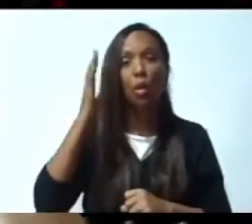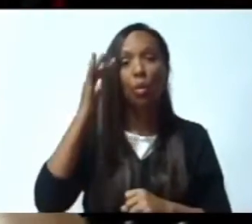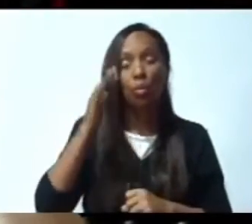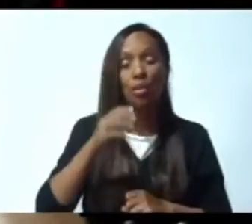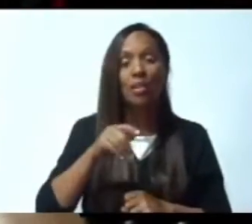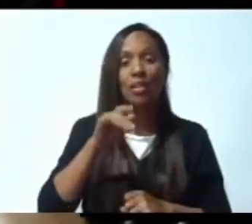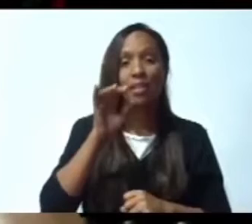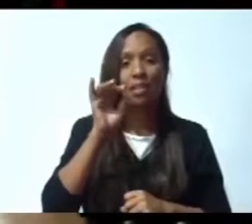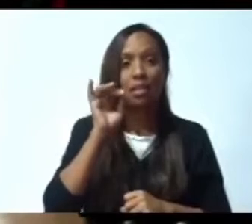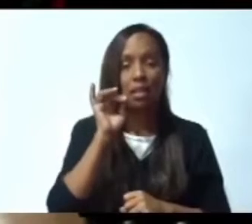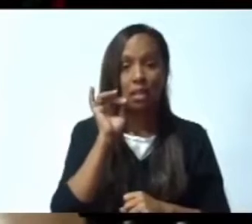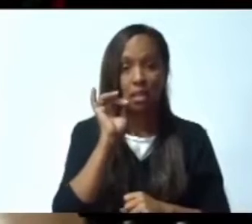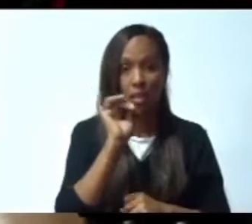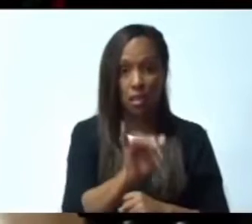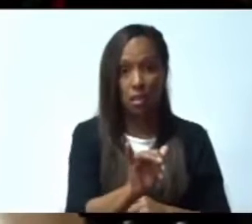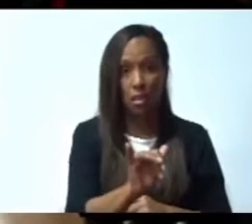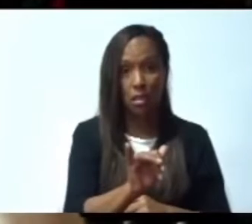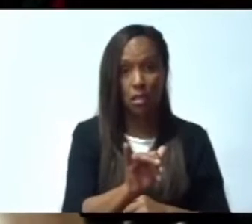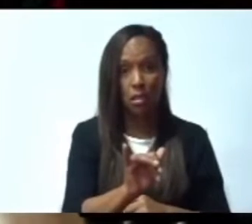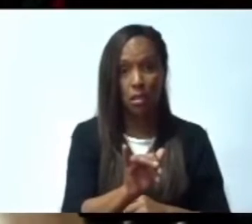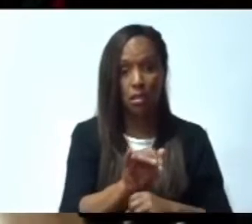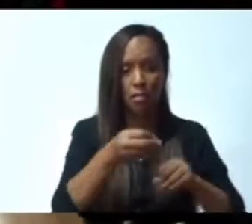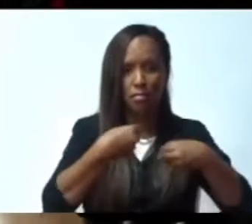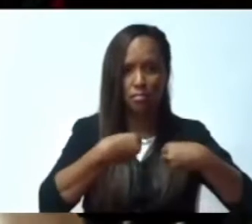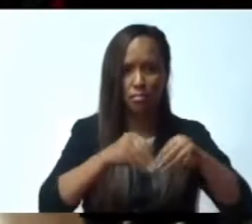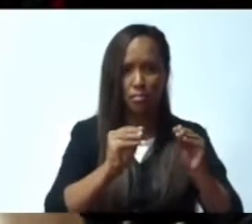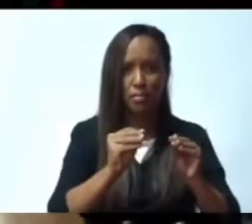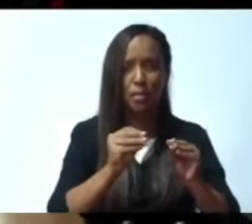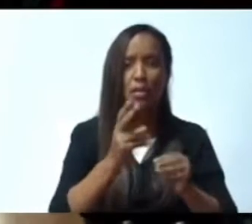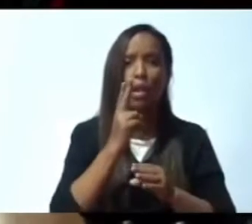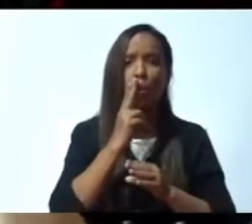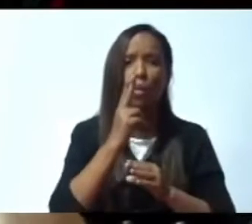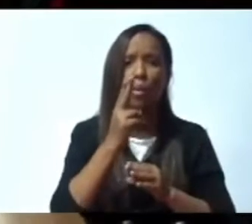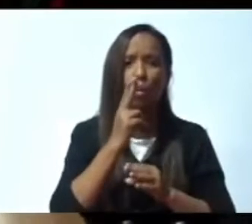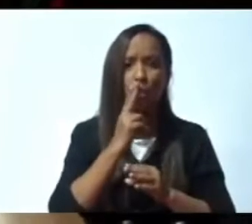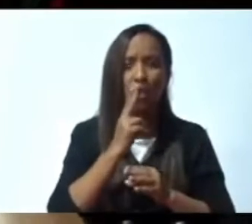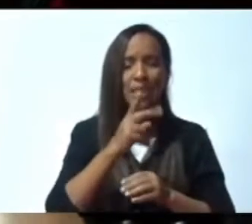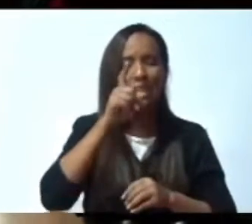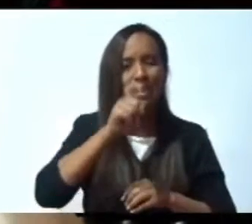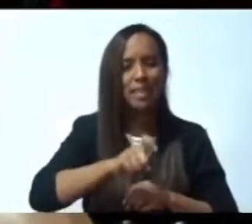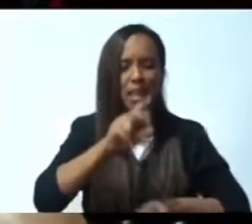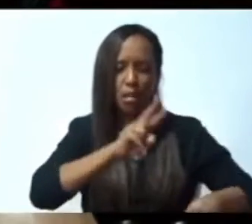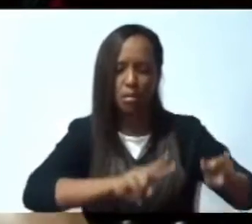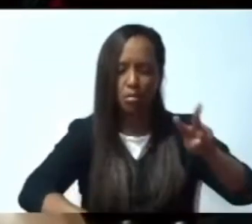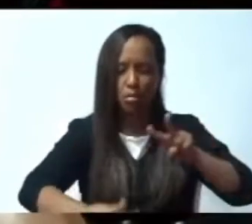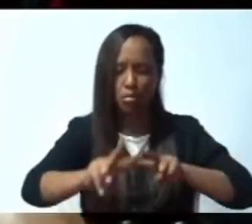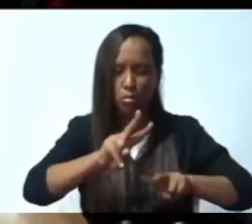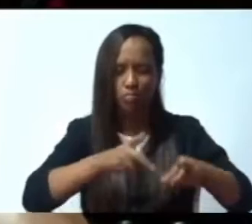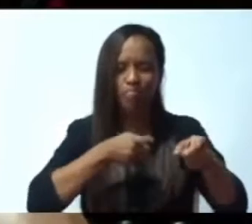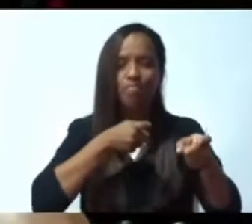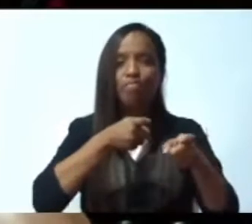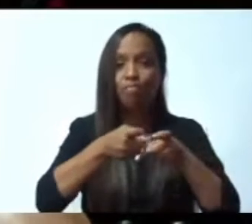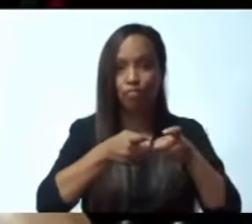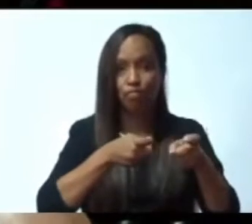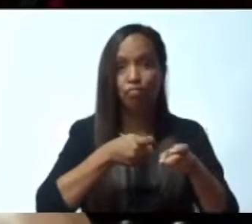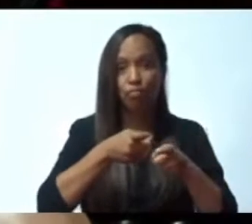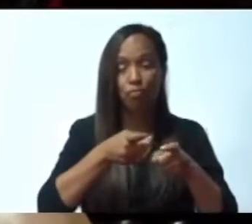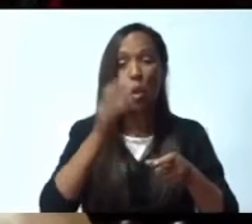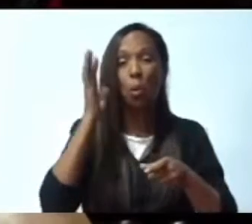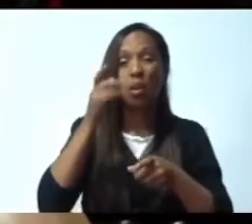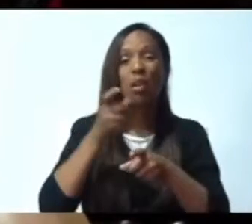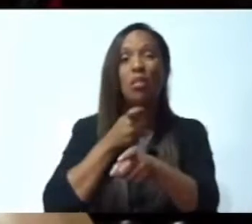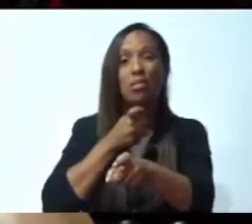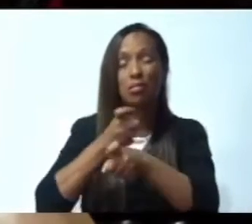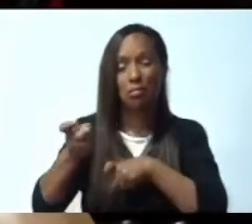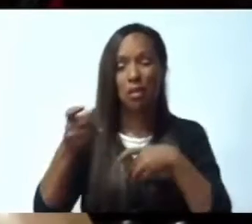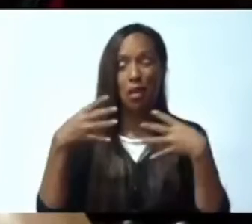regulado por el impacto sobre todo que tiene en la salud. Y por eso saludo la iniciativa de los colegas